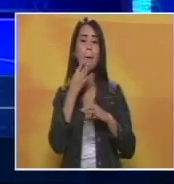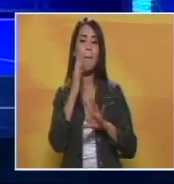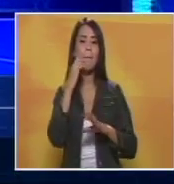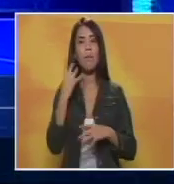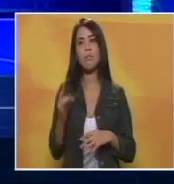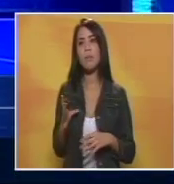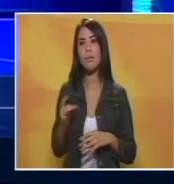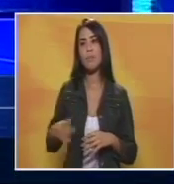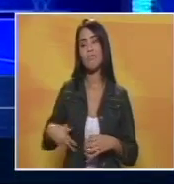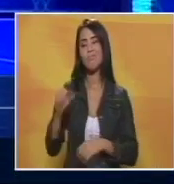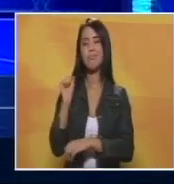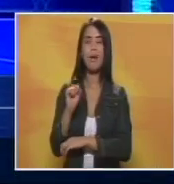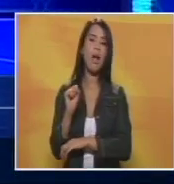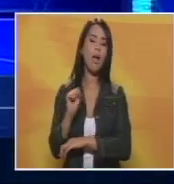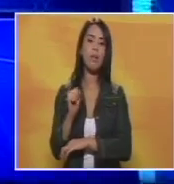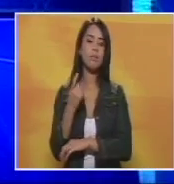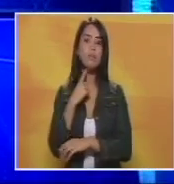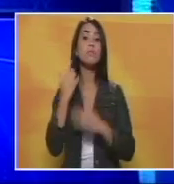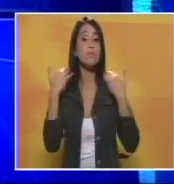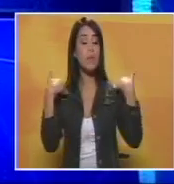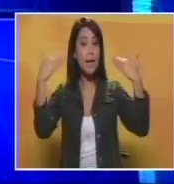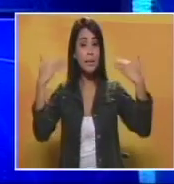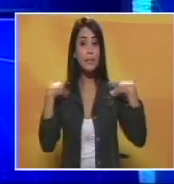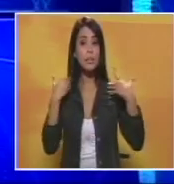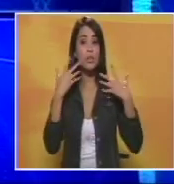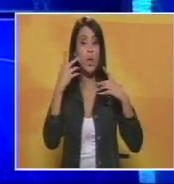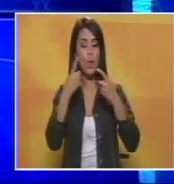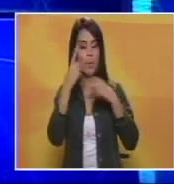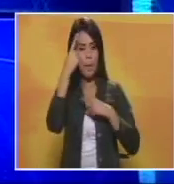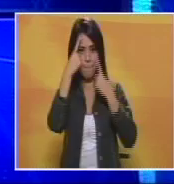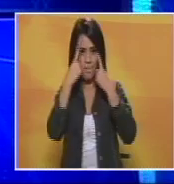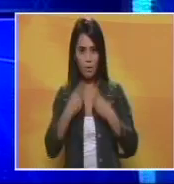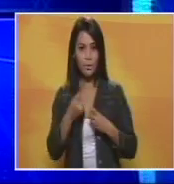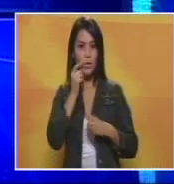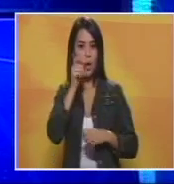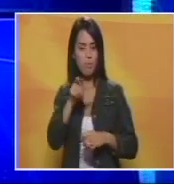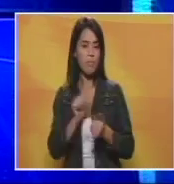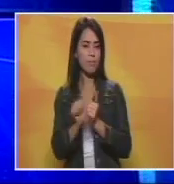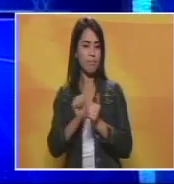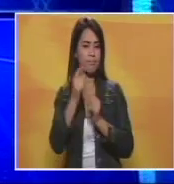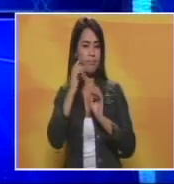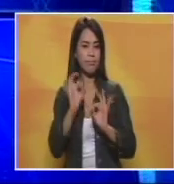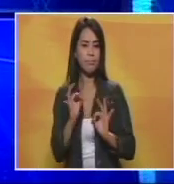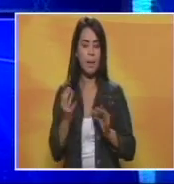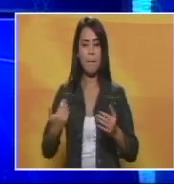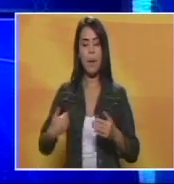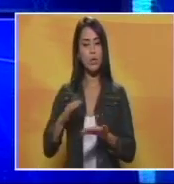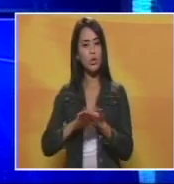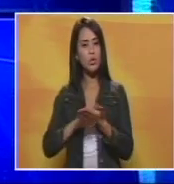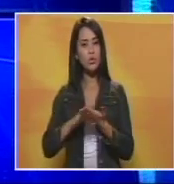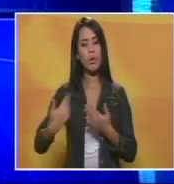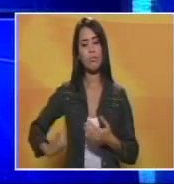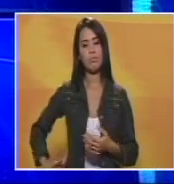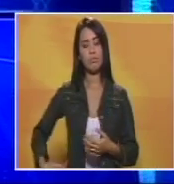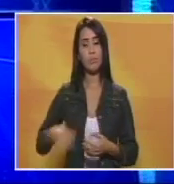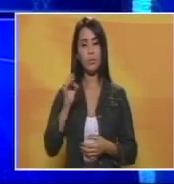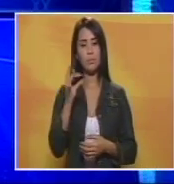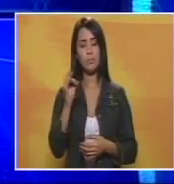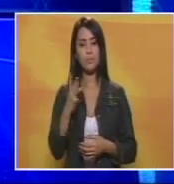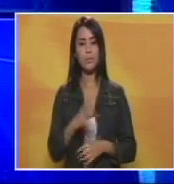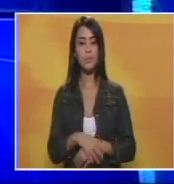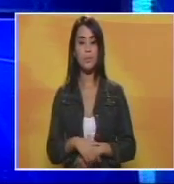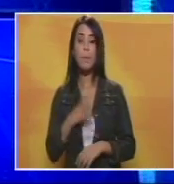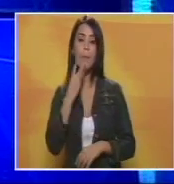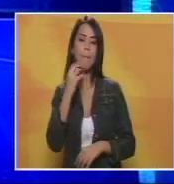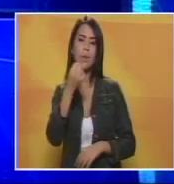dolor. Realizar ejercicios bajo la supervisión de un profesional en el área es suficiente para superar los molestos dolores de espalda sin necesidad de